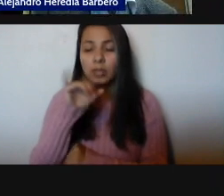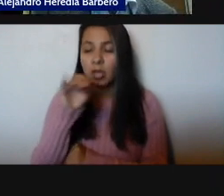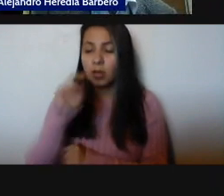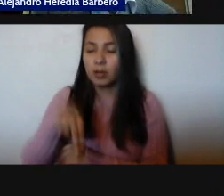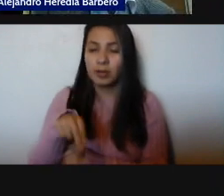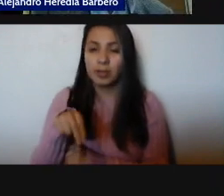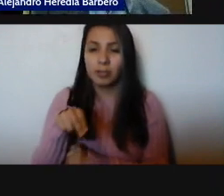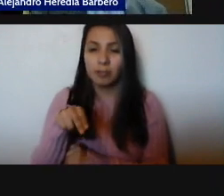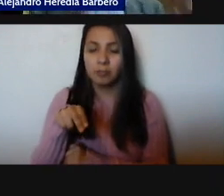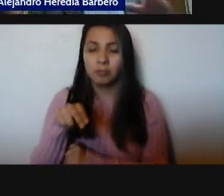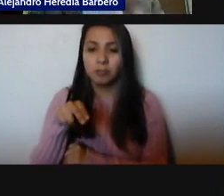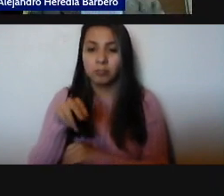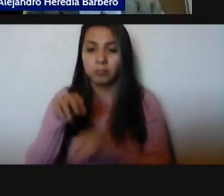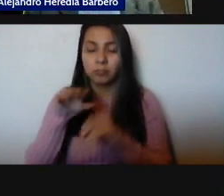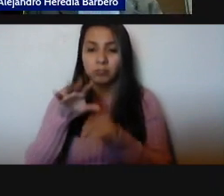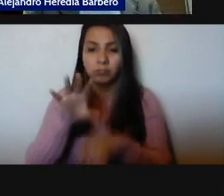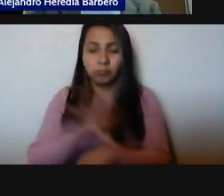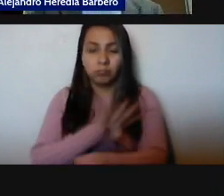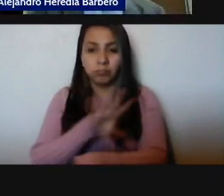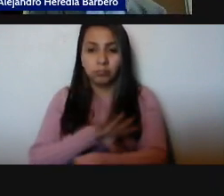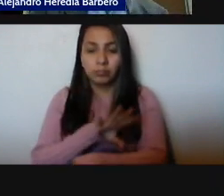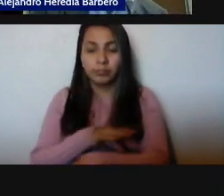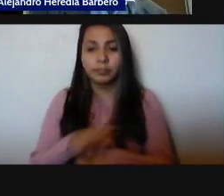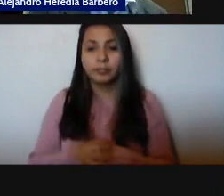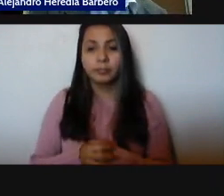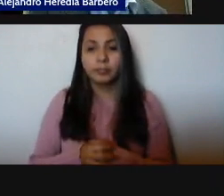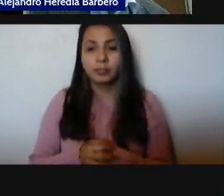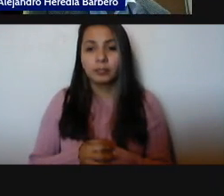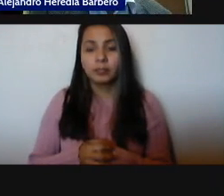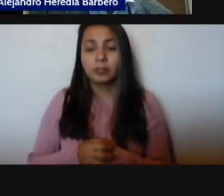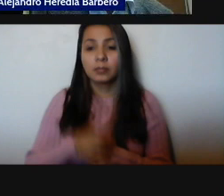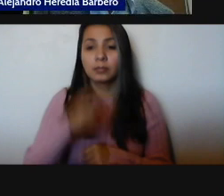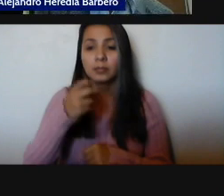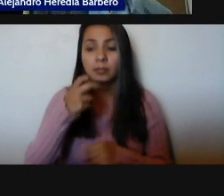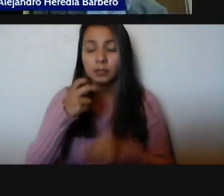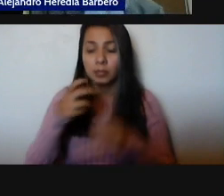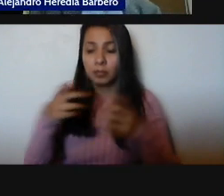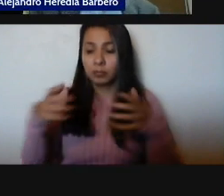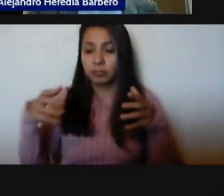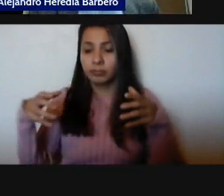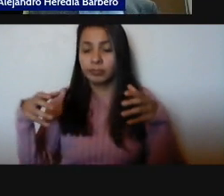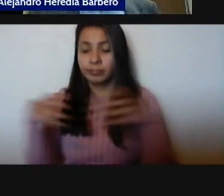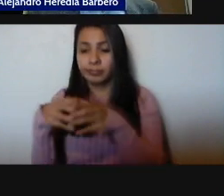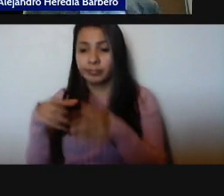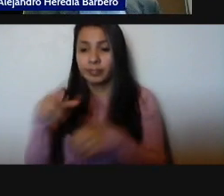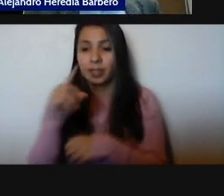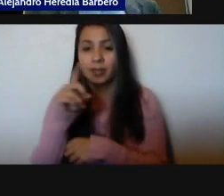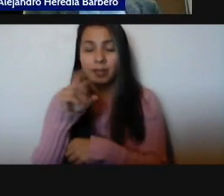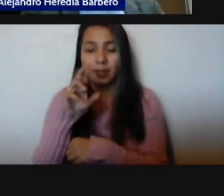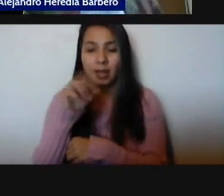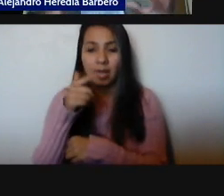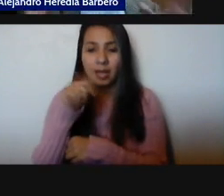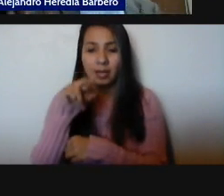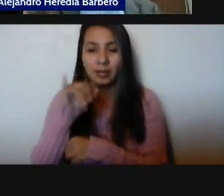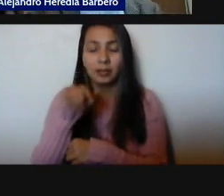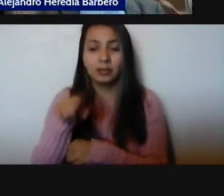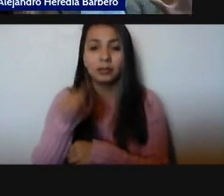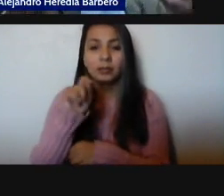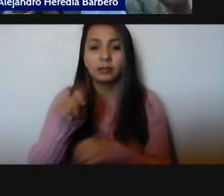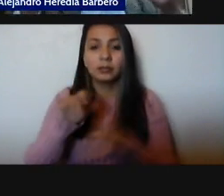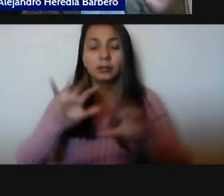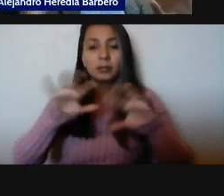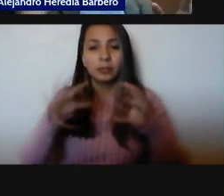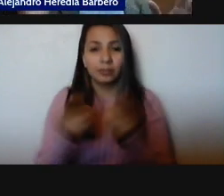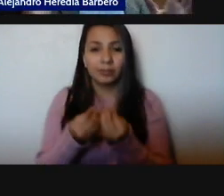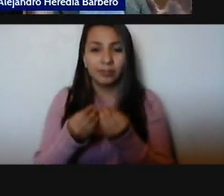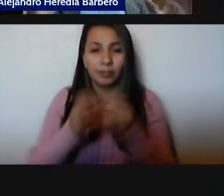de la radiación ionizante, y es retomado, por ejemplo, por el grupo de Draganic, de la pareja Draganic, y lo que tenemos entonces